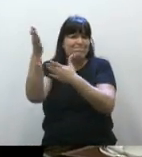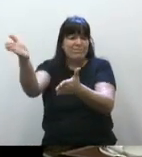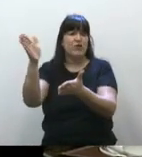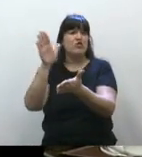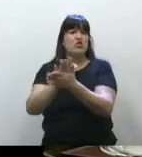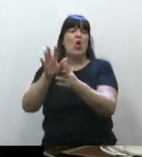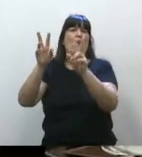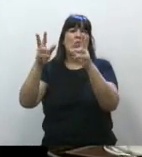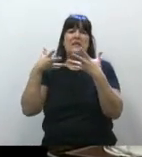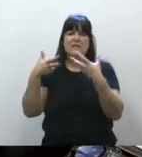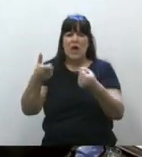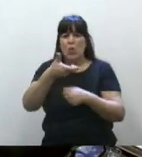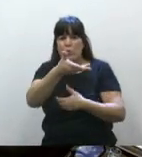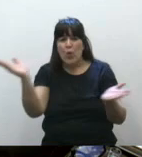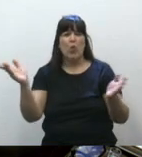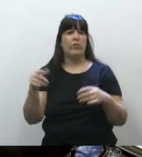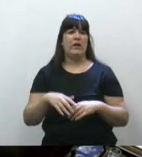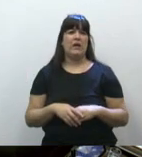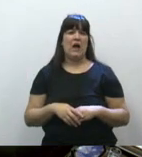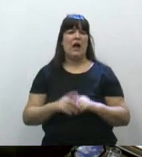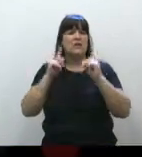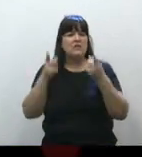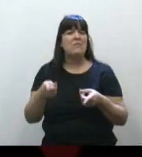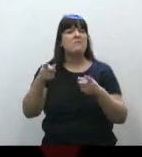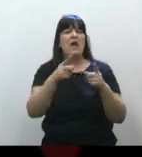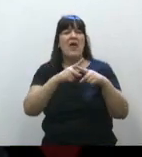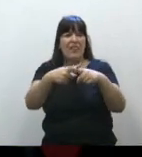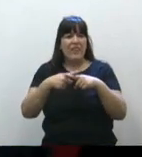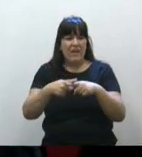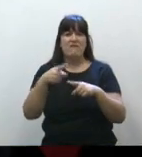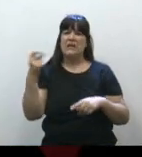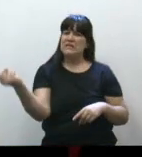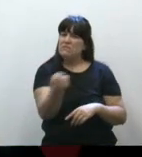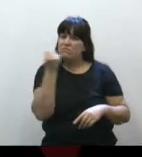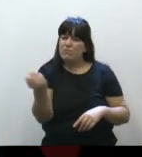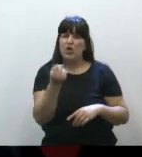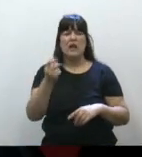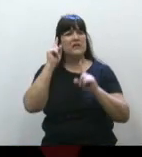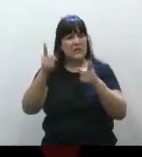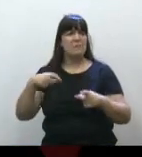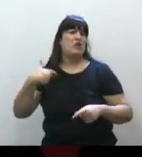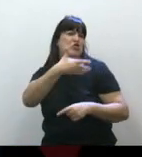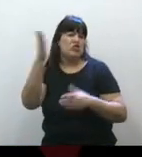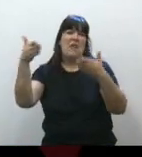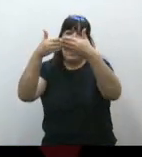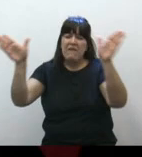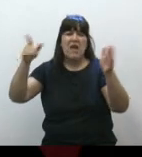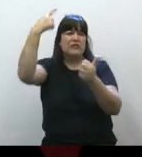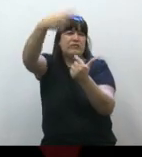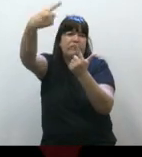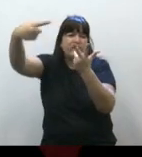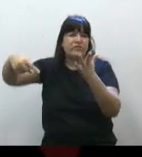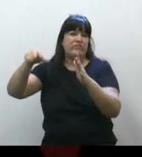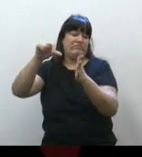pública a la instancia del debate en una sociedad también abierta plural como es la sociedad